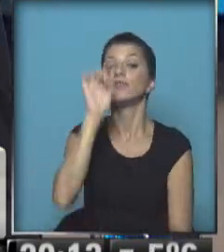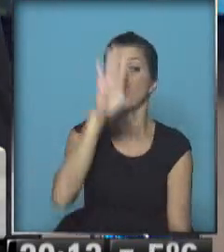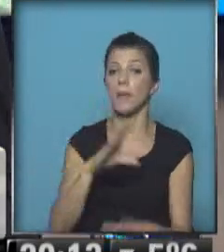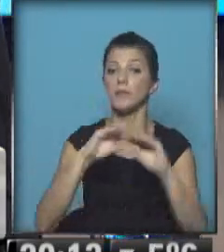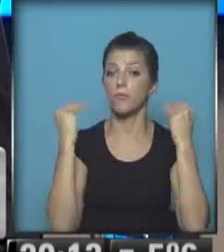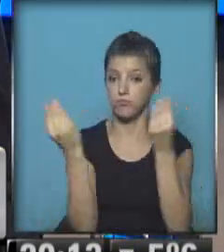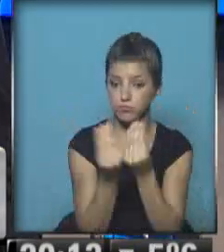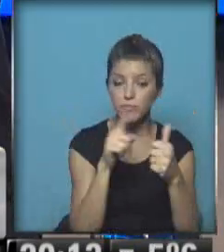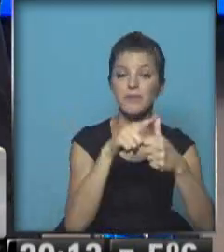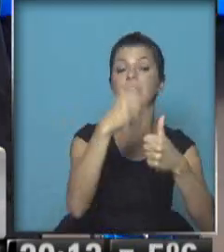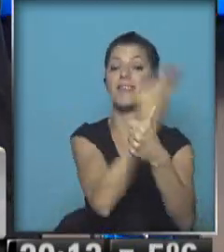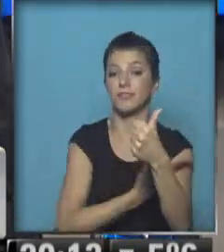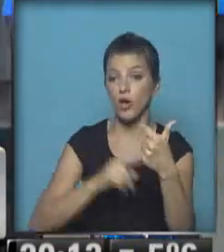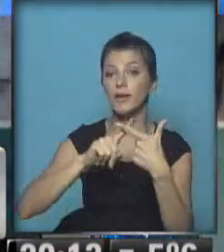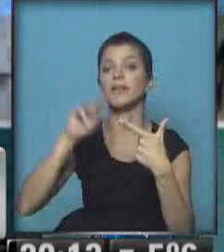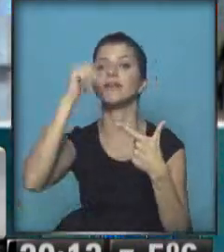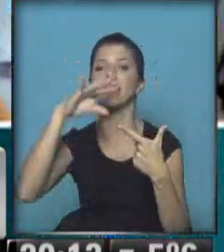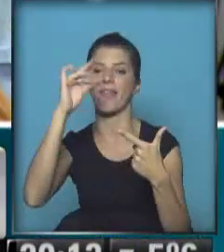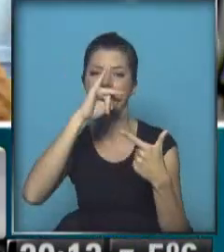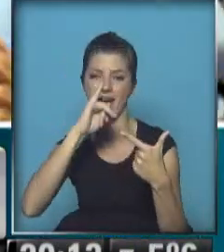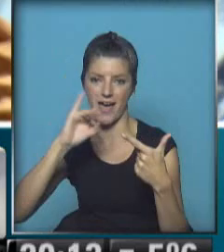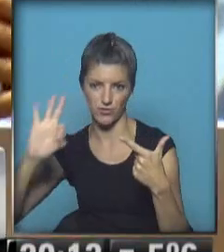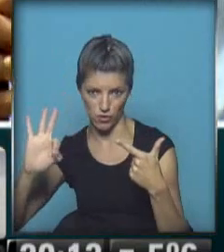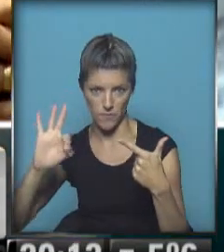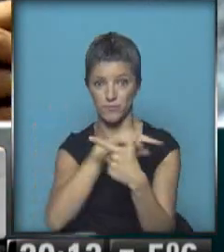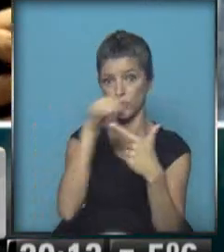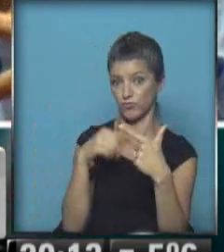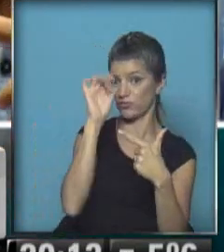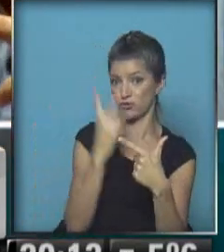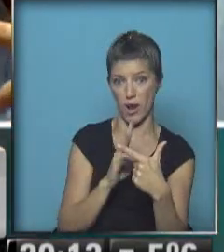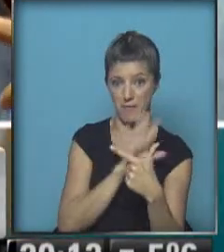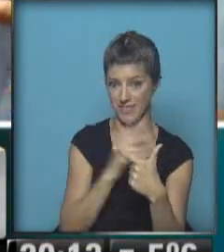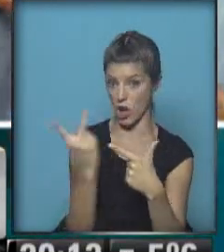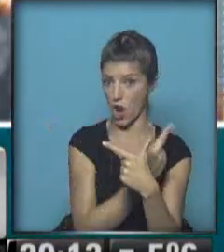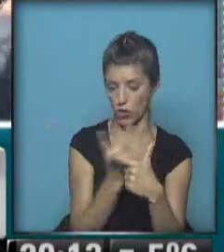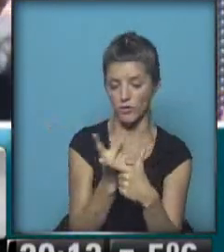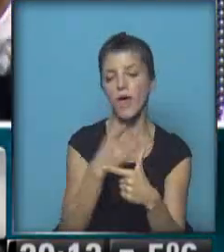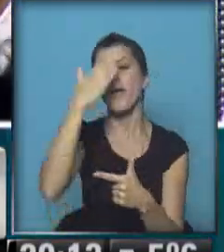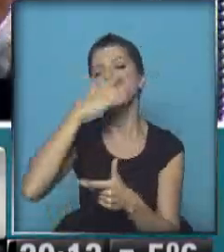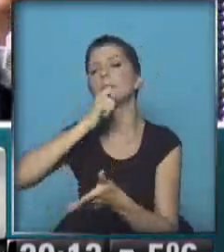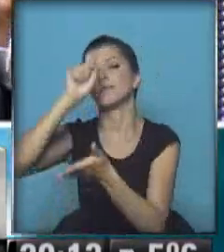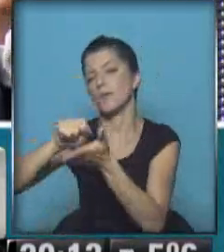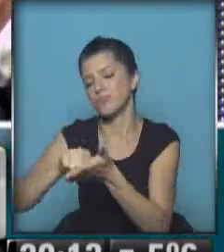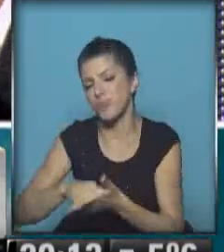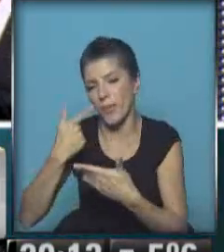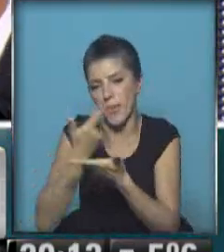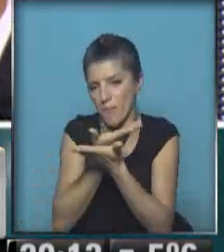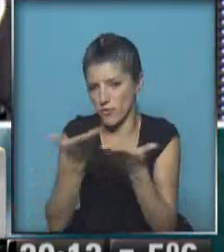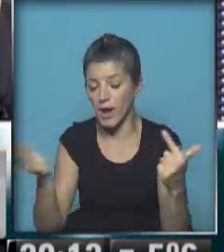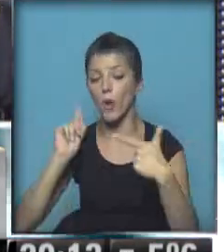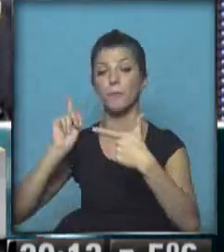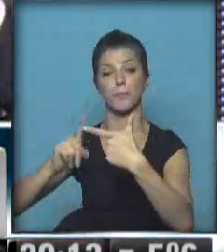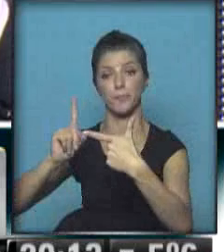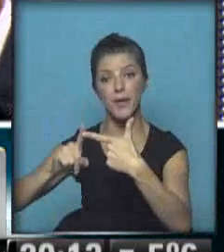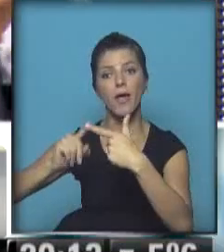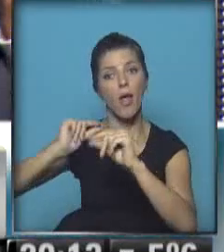cioli y el ministro Florencio Razo las encuestas prácticamente hablaron por sí solas el ministro Razo fue